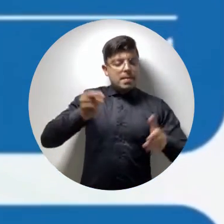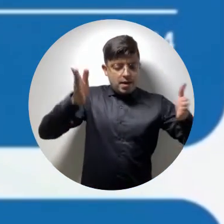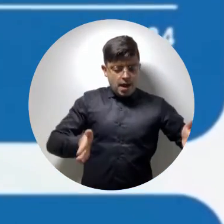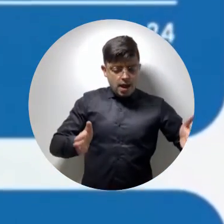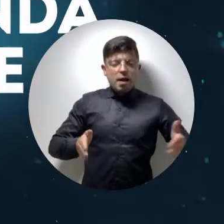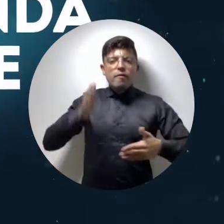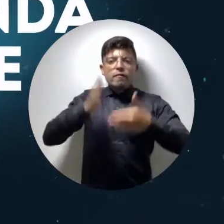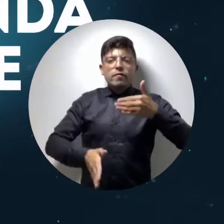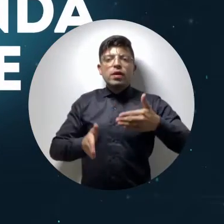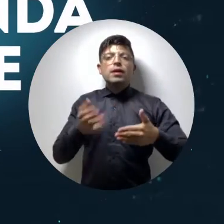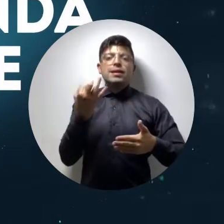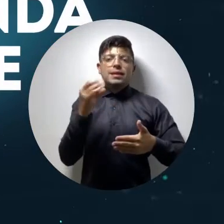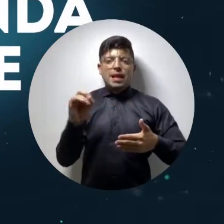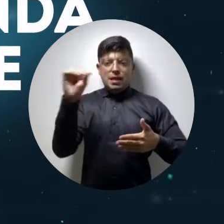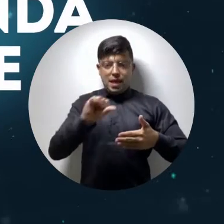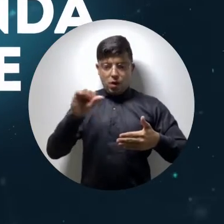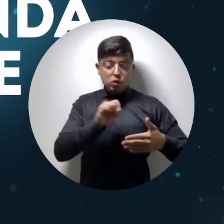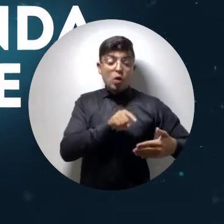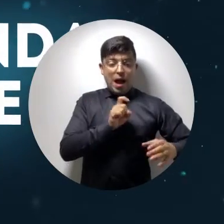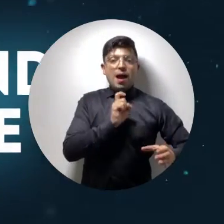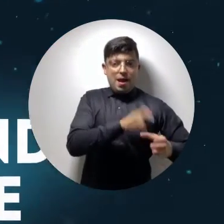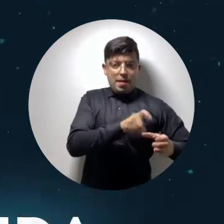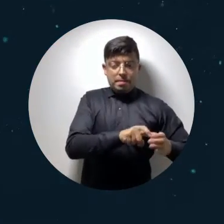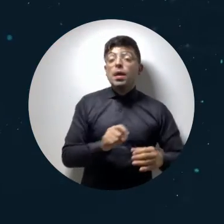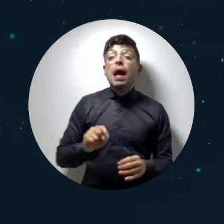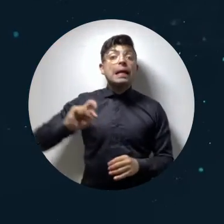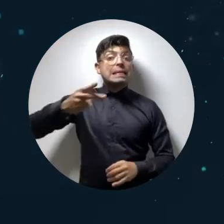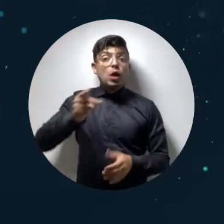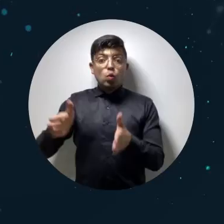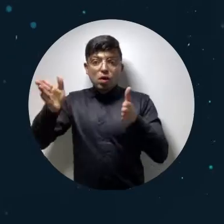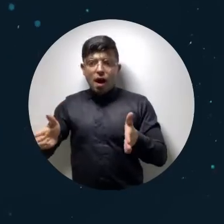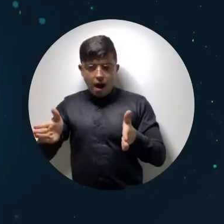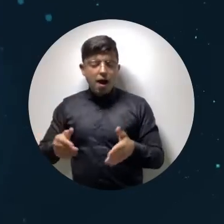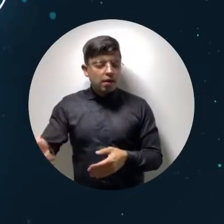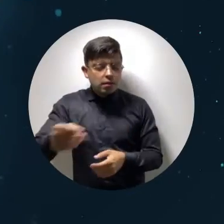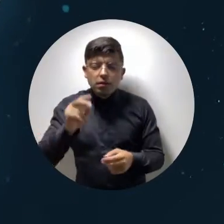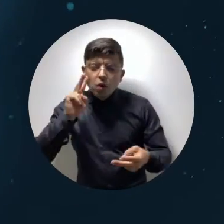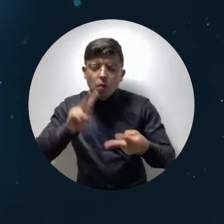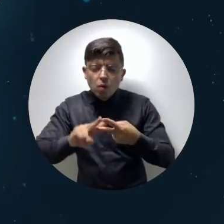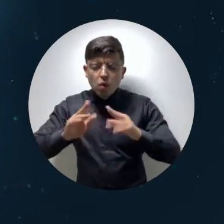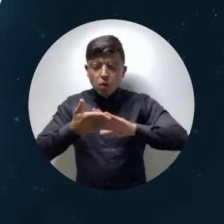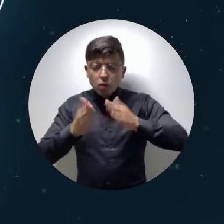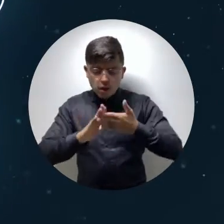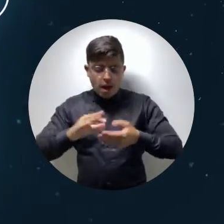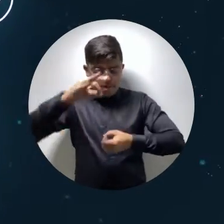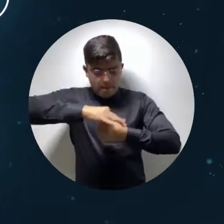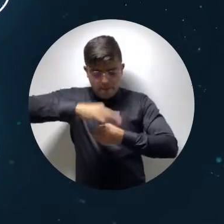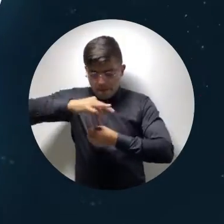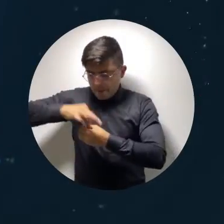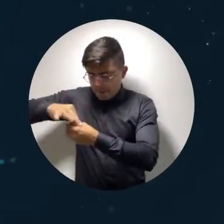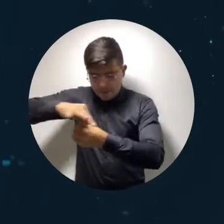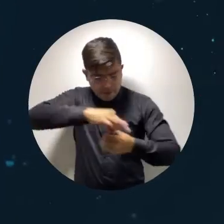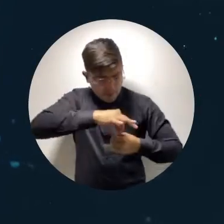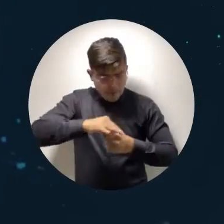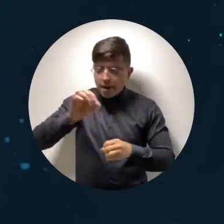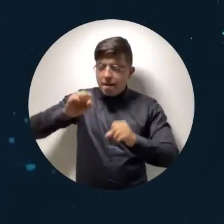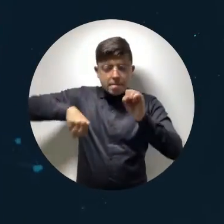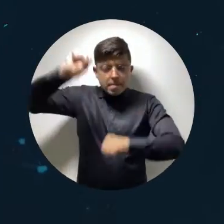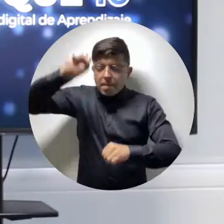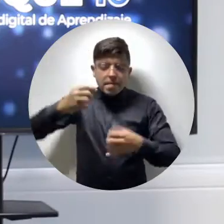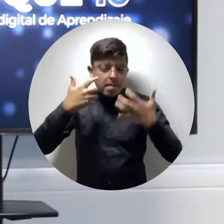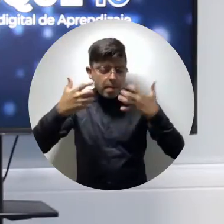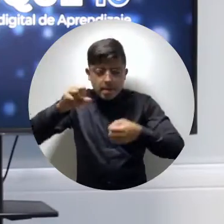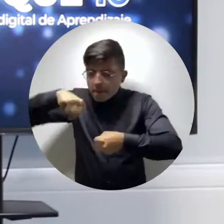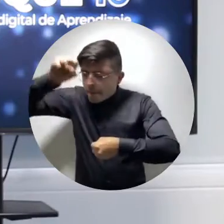es su inscripción. Tendrá una segunda fase. Pasará una sesión de votaciones donde la comunidad conocerá sus innovaciones y las más votadas serán